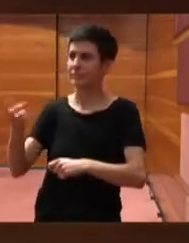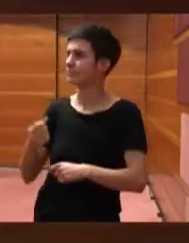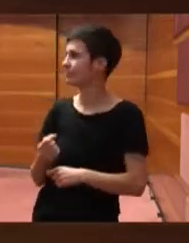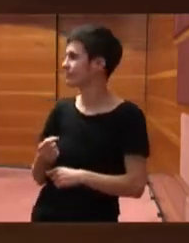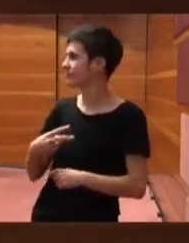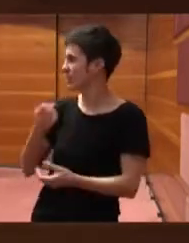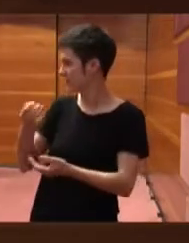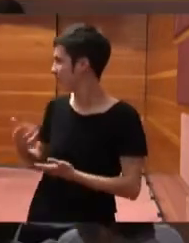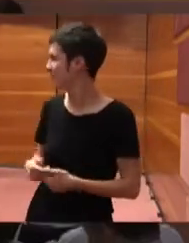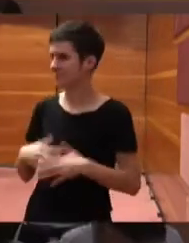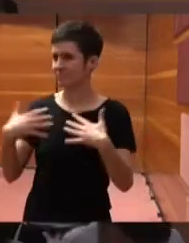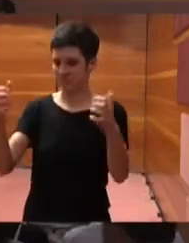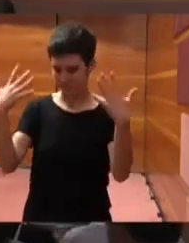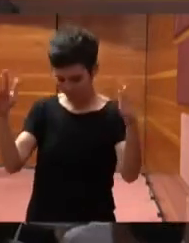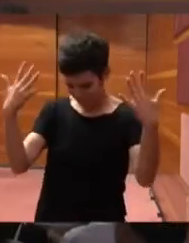nahi duzunean.